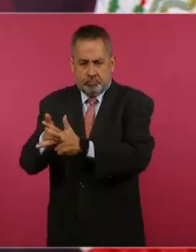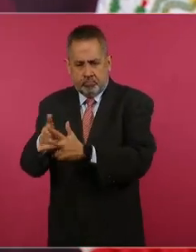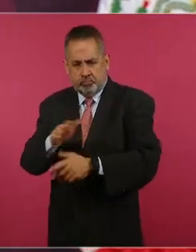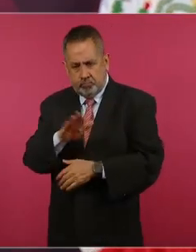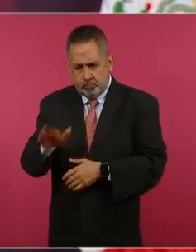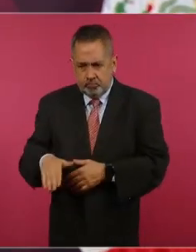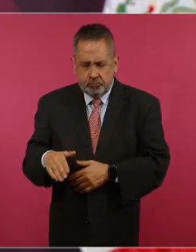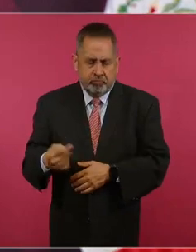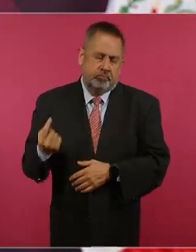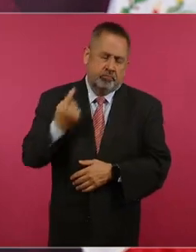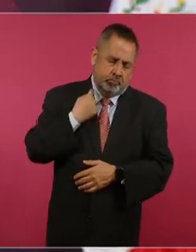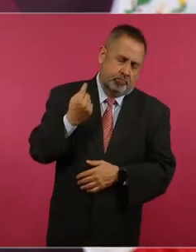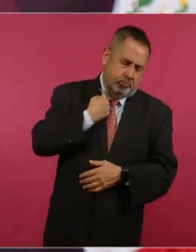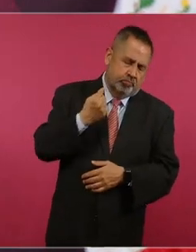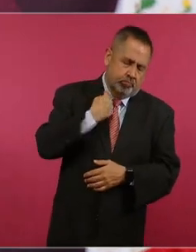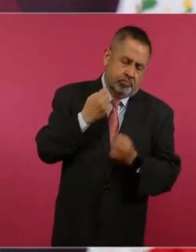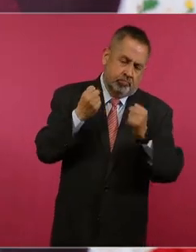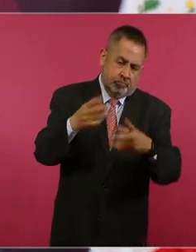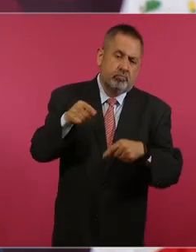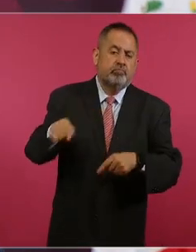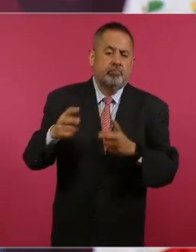otros delitos en Tamaulipas